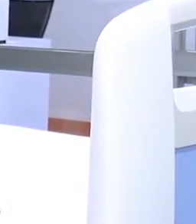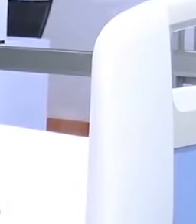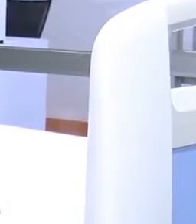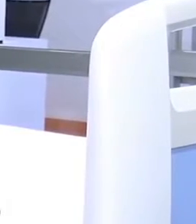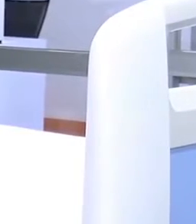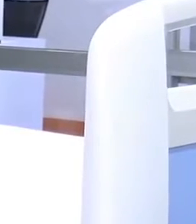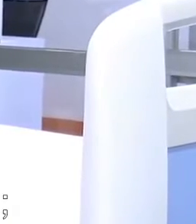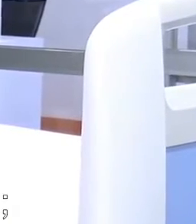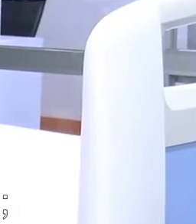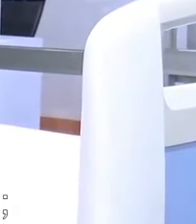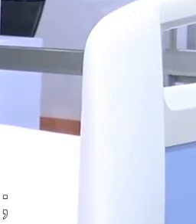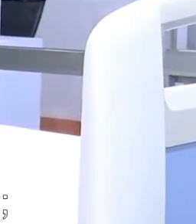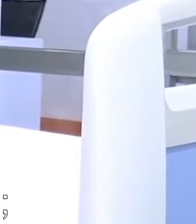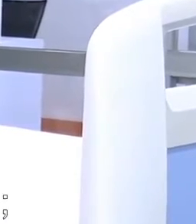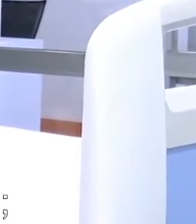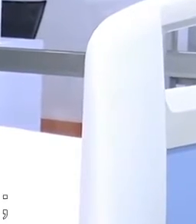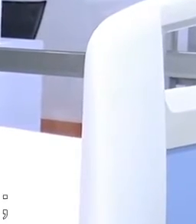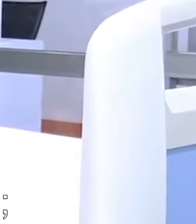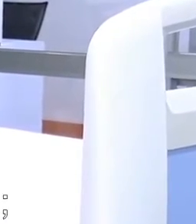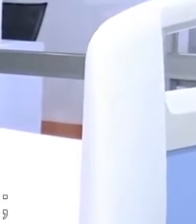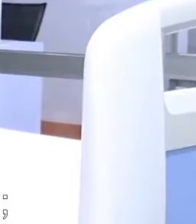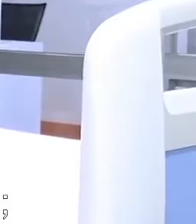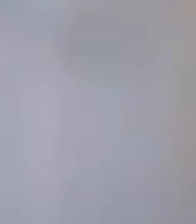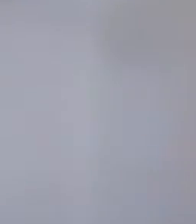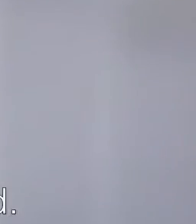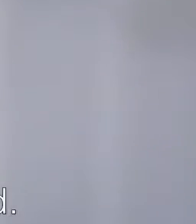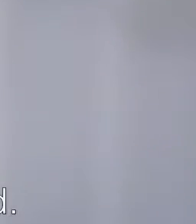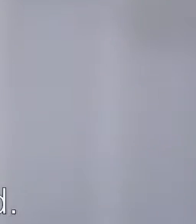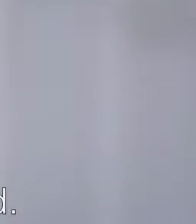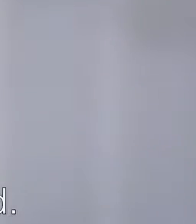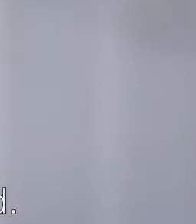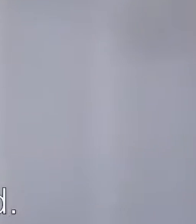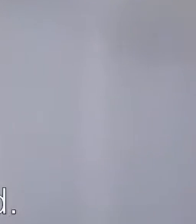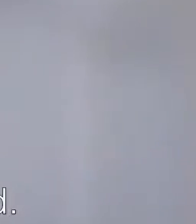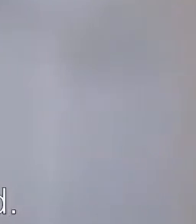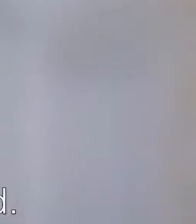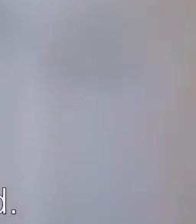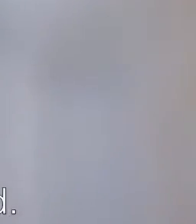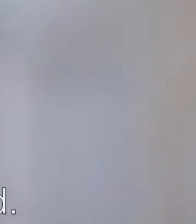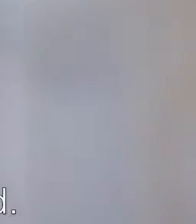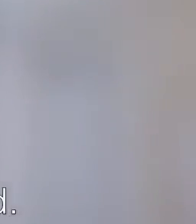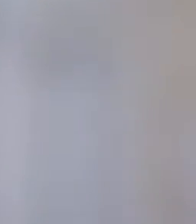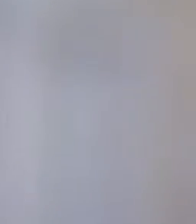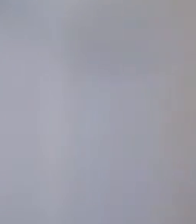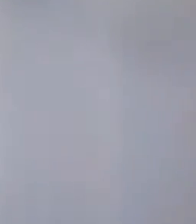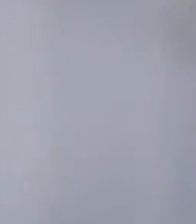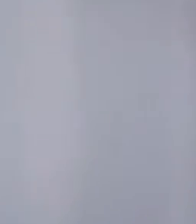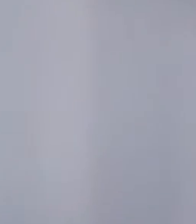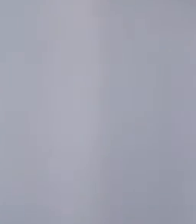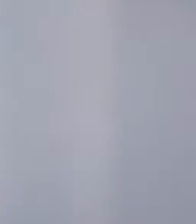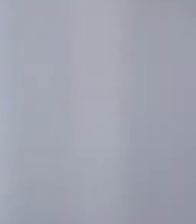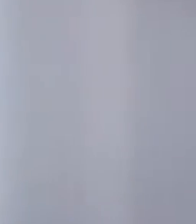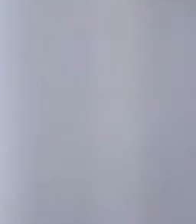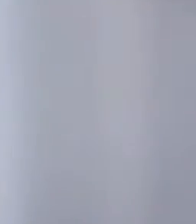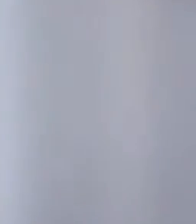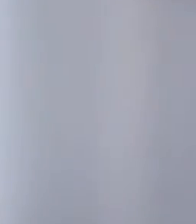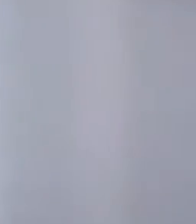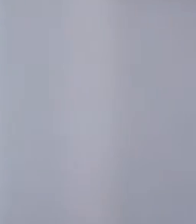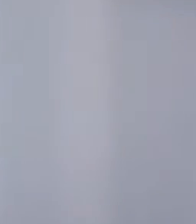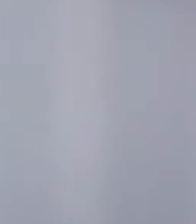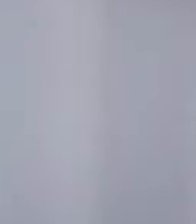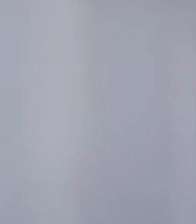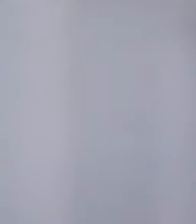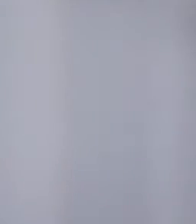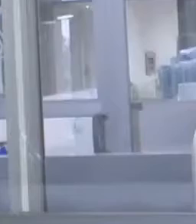mis papás, ellos también son mi motivación, mi mayor motivación en realidad. Pero ese amor a la humanidad